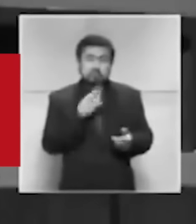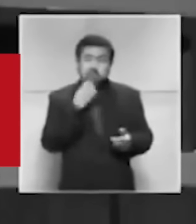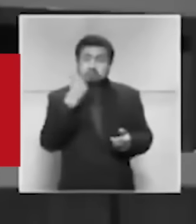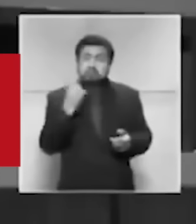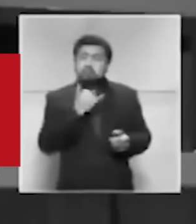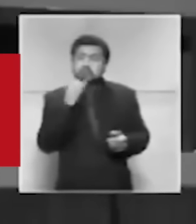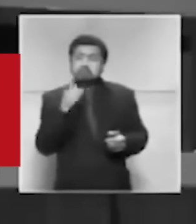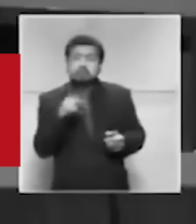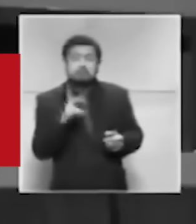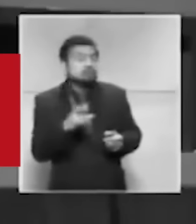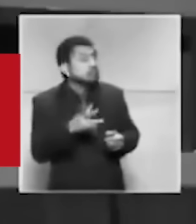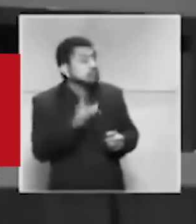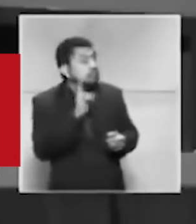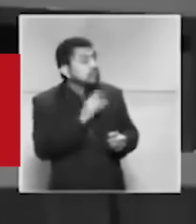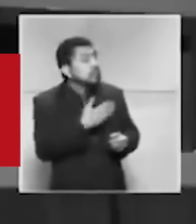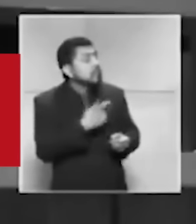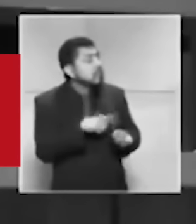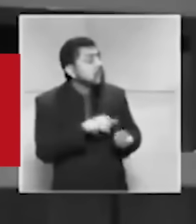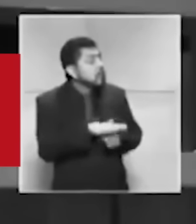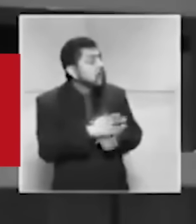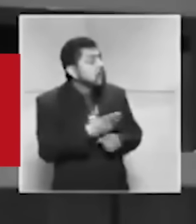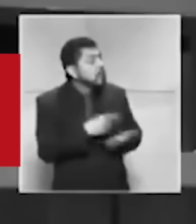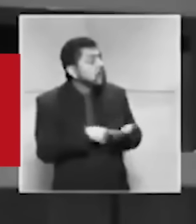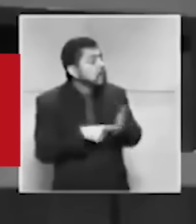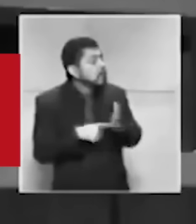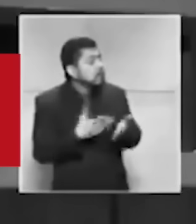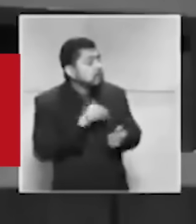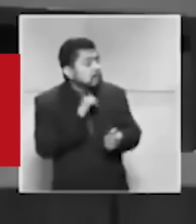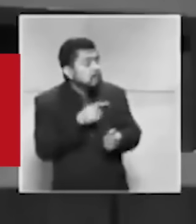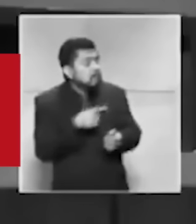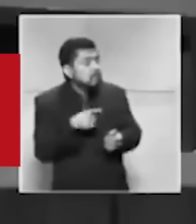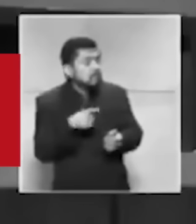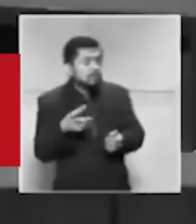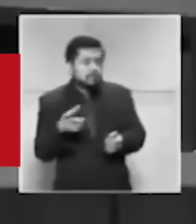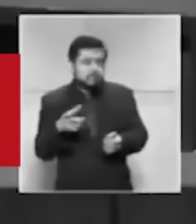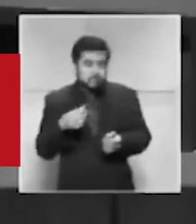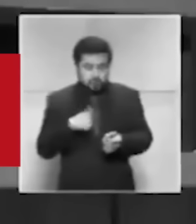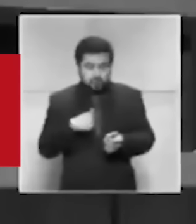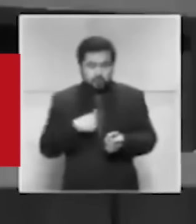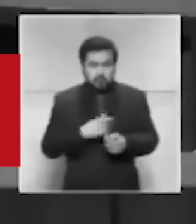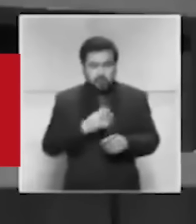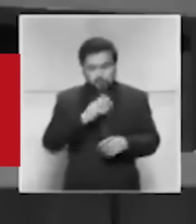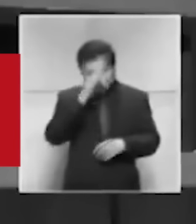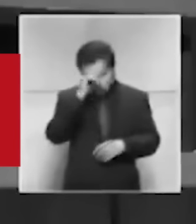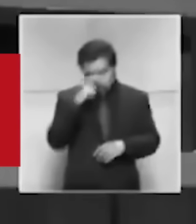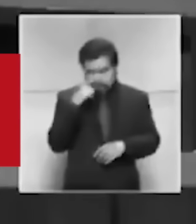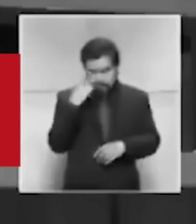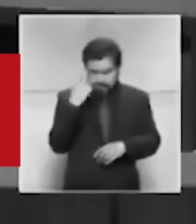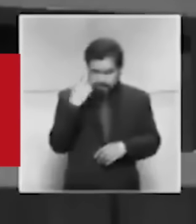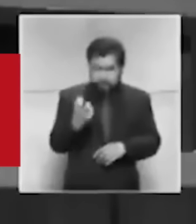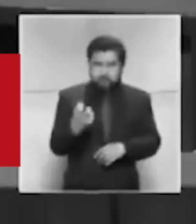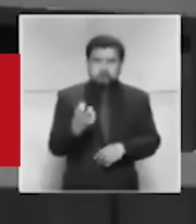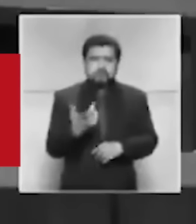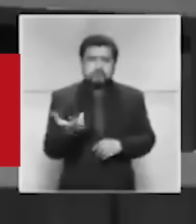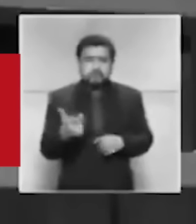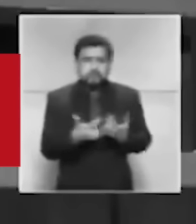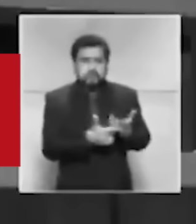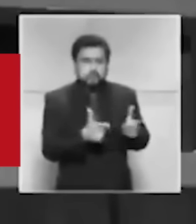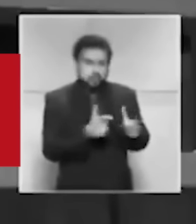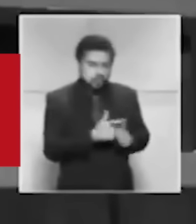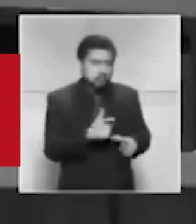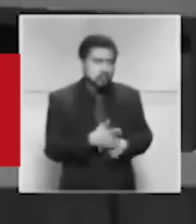iniciar una investigación a partir de las pruebas presentadas. En ese sentido, coincido con la postura del